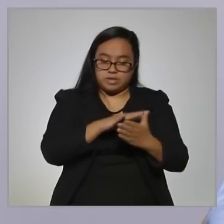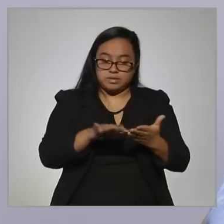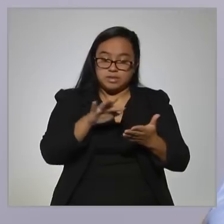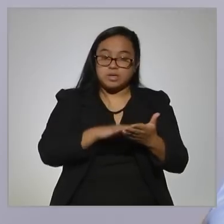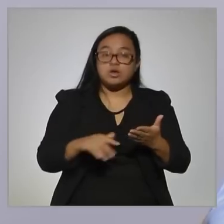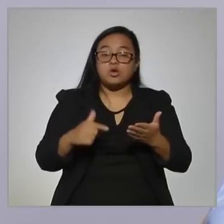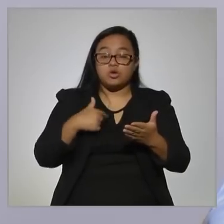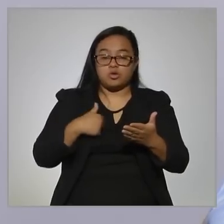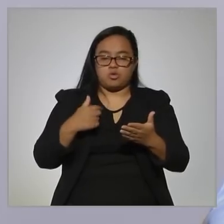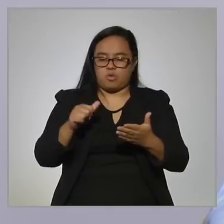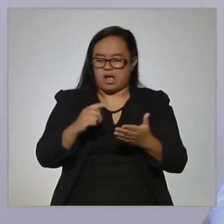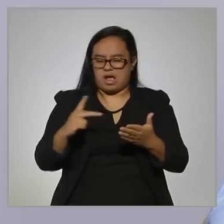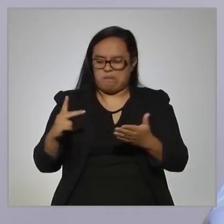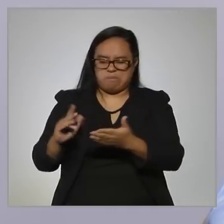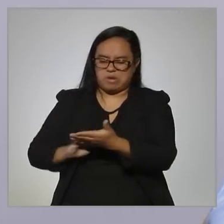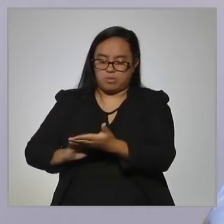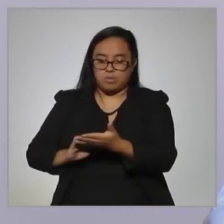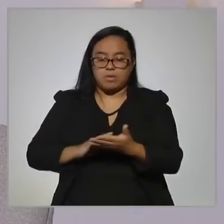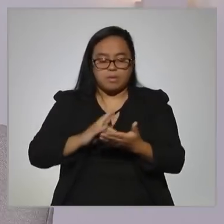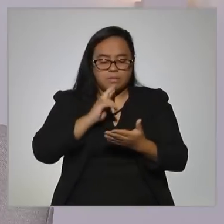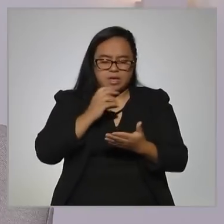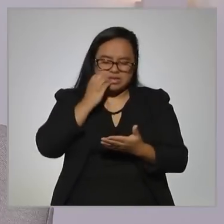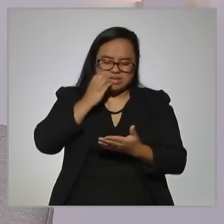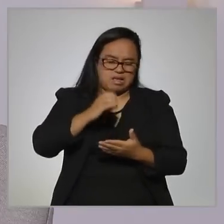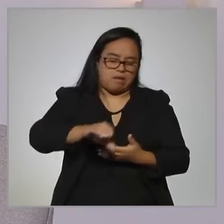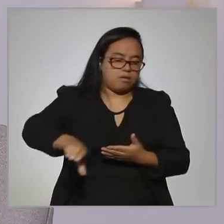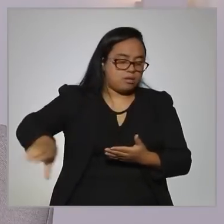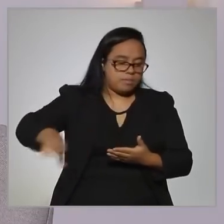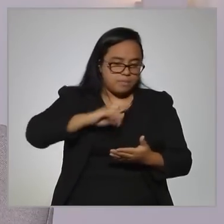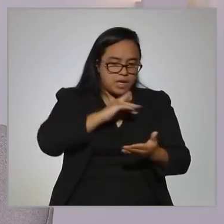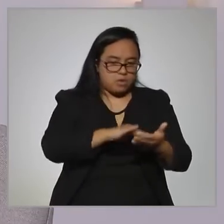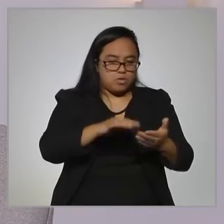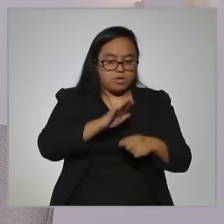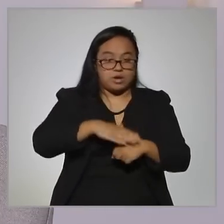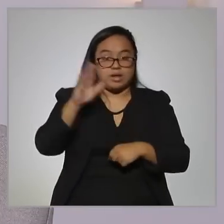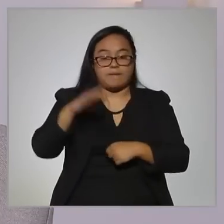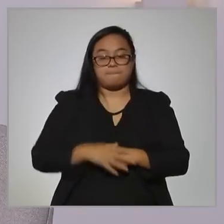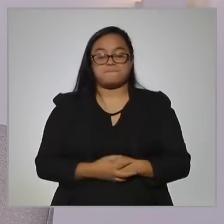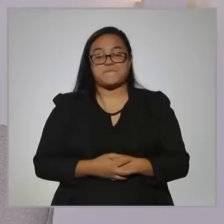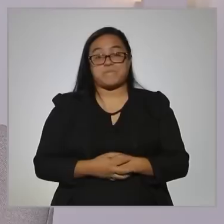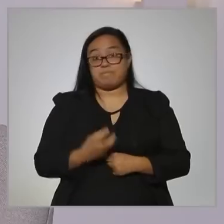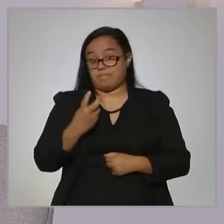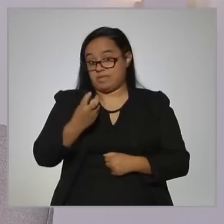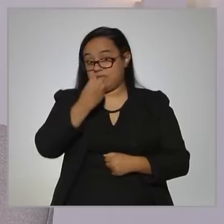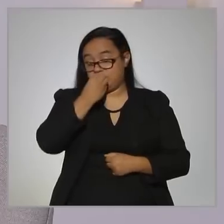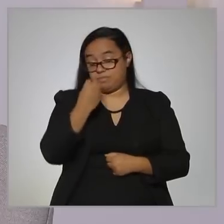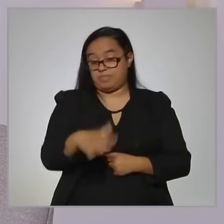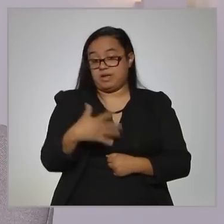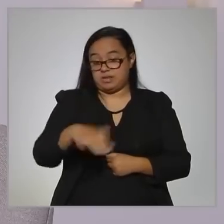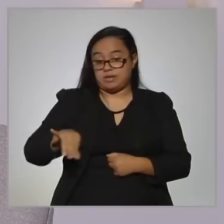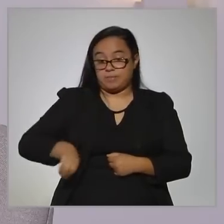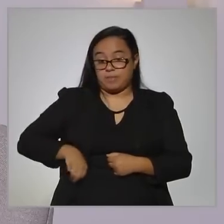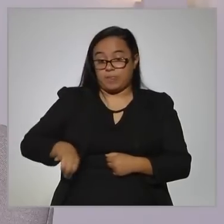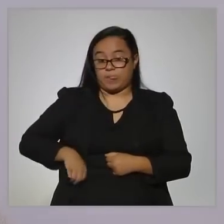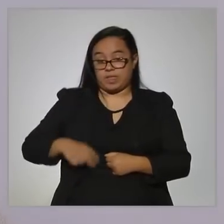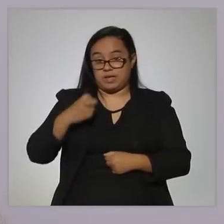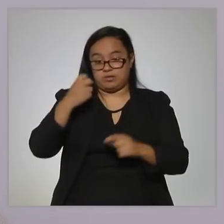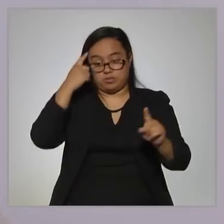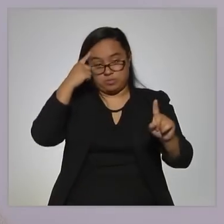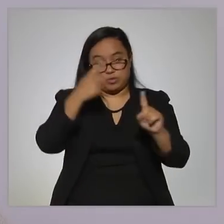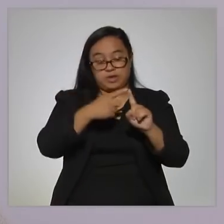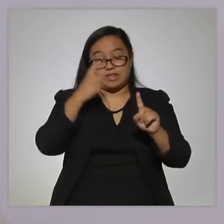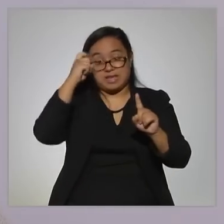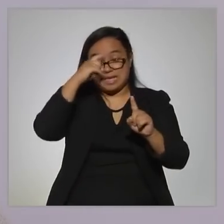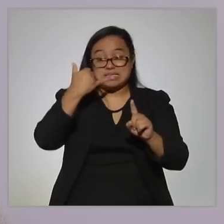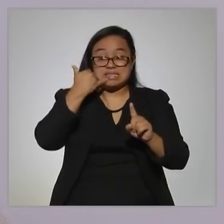ganas de borrar mis aplicaciones y separarme del celular. Uy, Ya muy sé, bueno, ¿eh? sí. Muy buen Es propósito. difícil